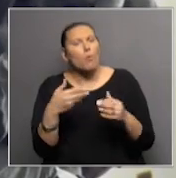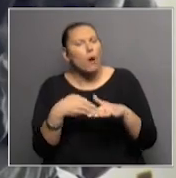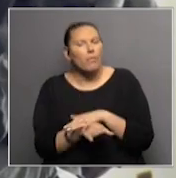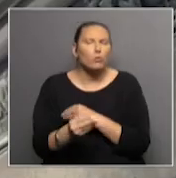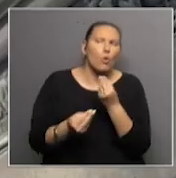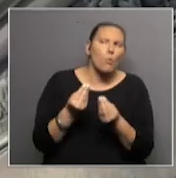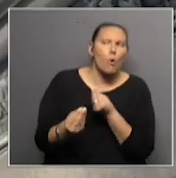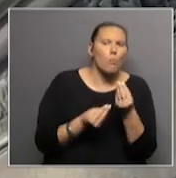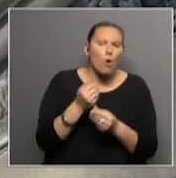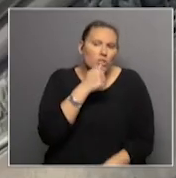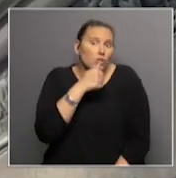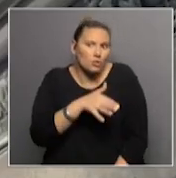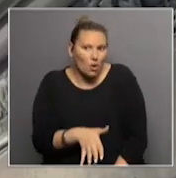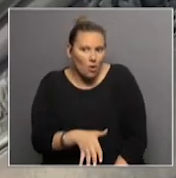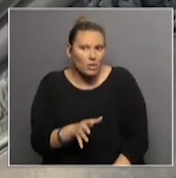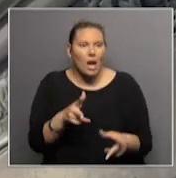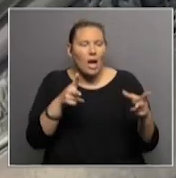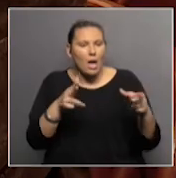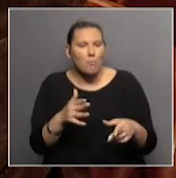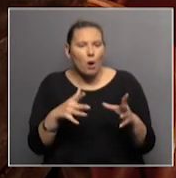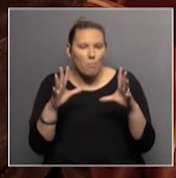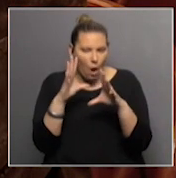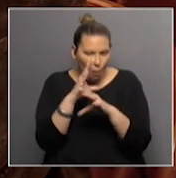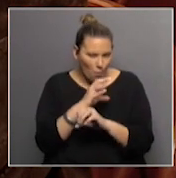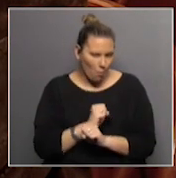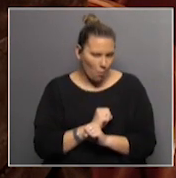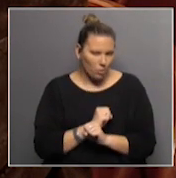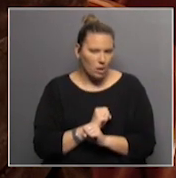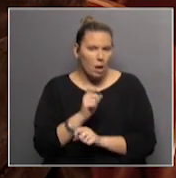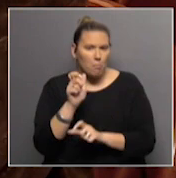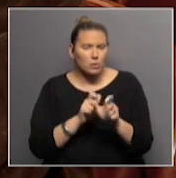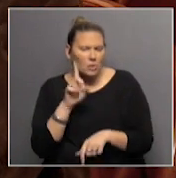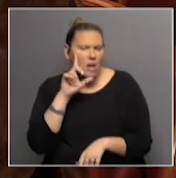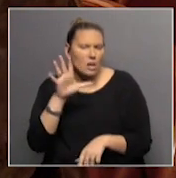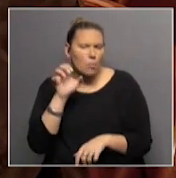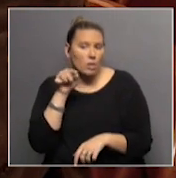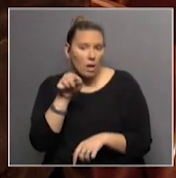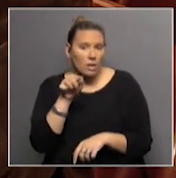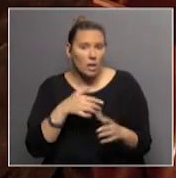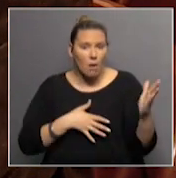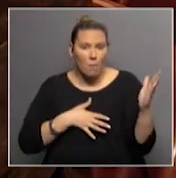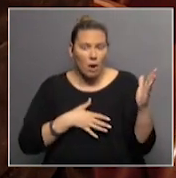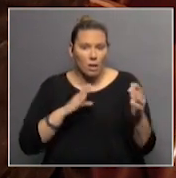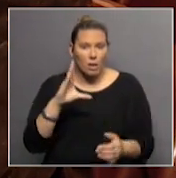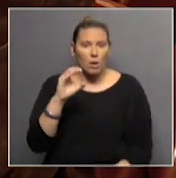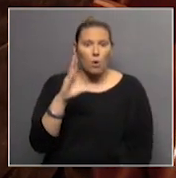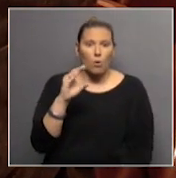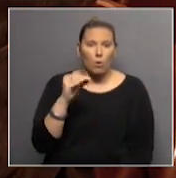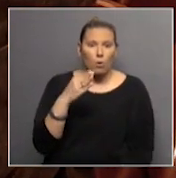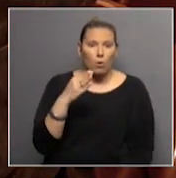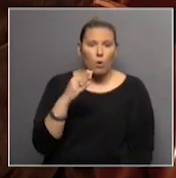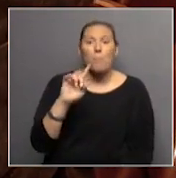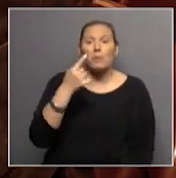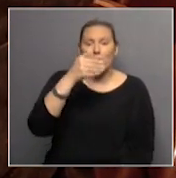será, hay muchas historias, hay épocas como más oscuras, hay mucha gente que lo recuerda porque ahí eran los bailes del Coco Bentancur, que eran en el